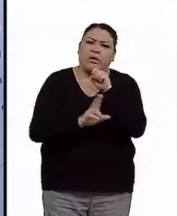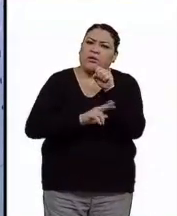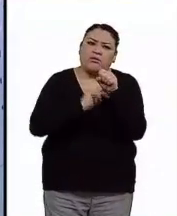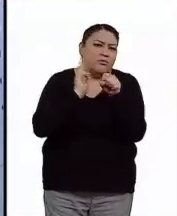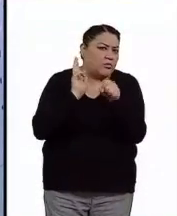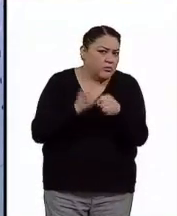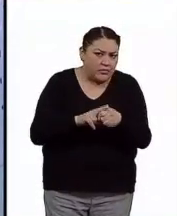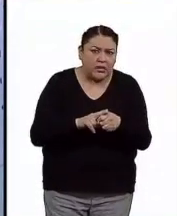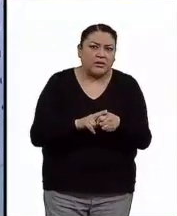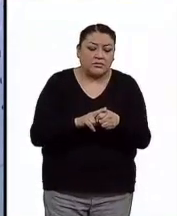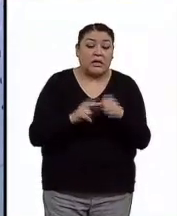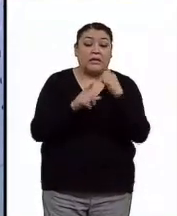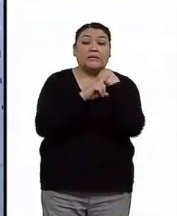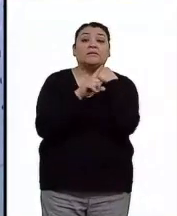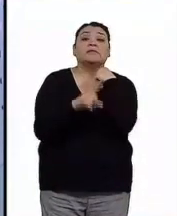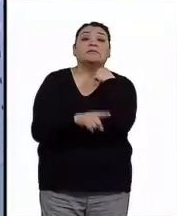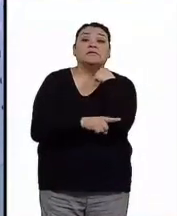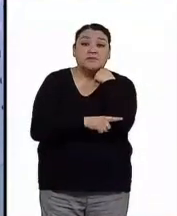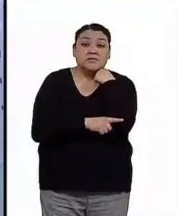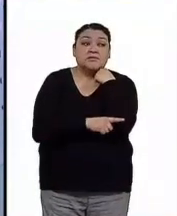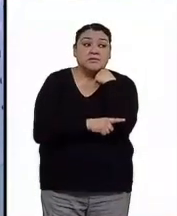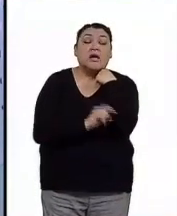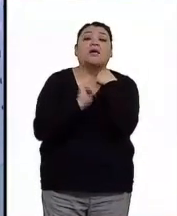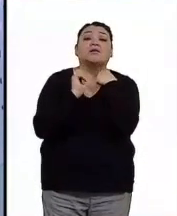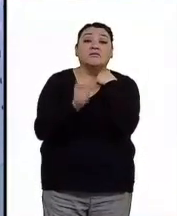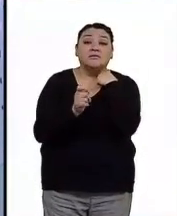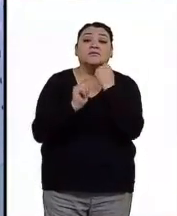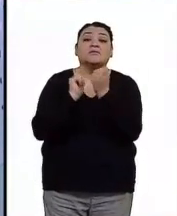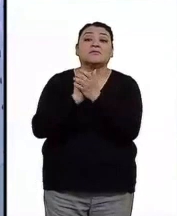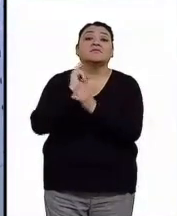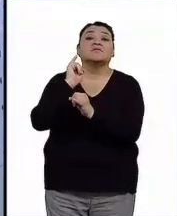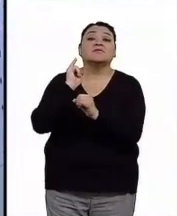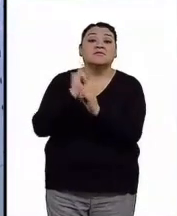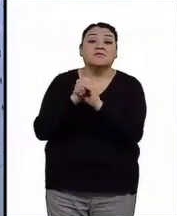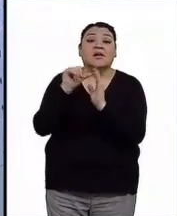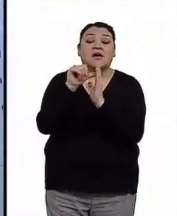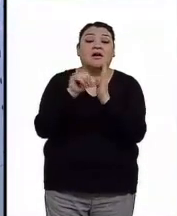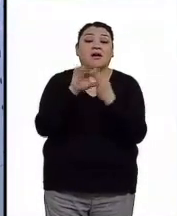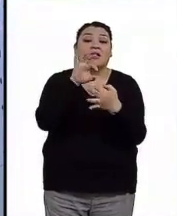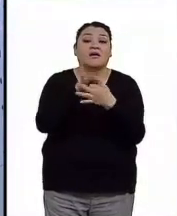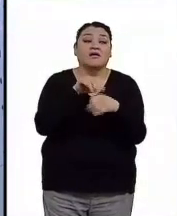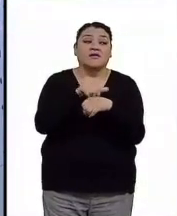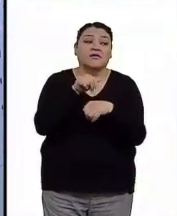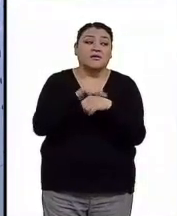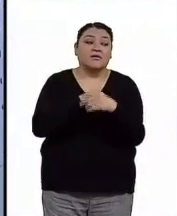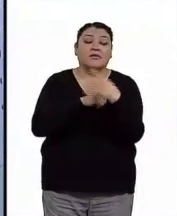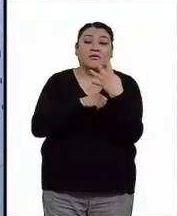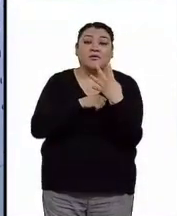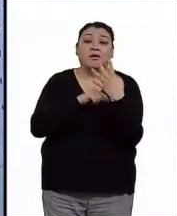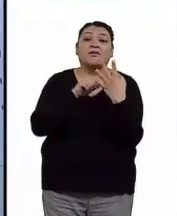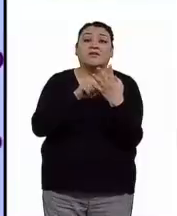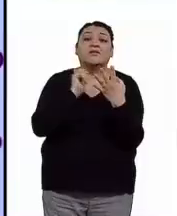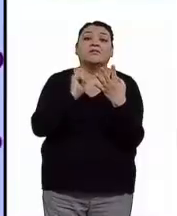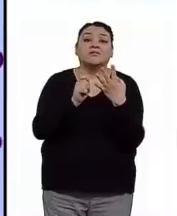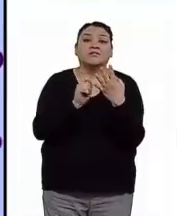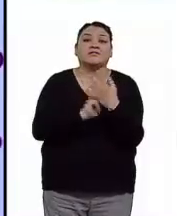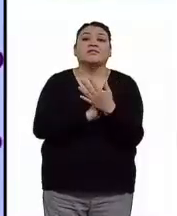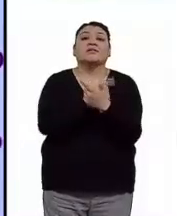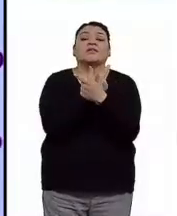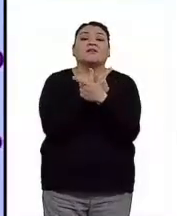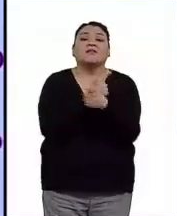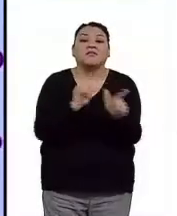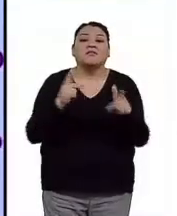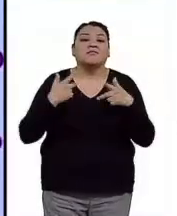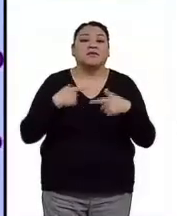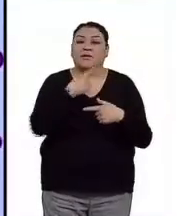entonces, el embarazo que implica, de acuerdo a los estándares internacionales y el artículo 4º constitucional, una libertad de